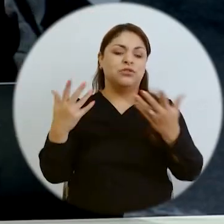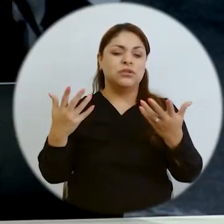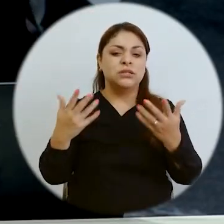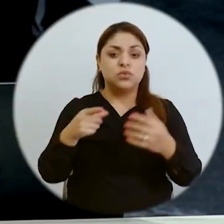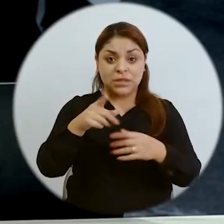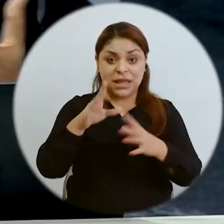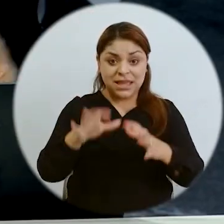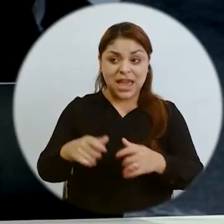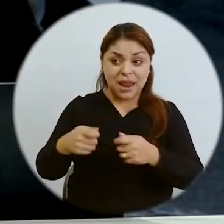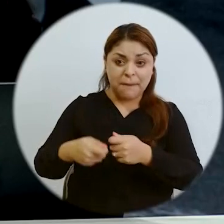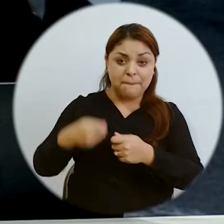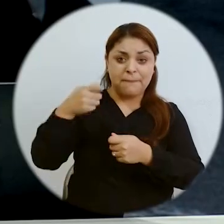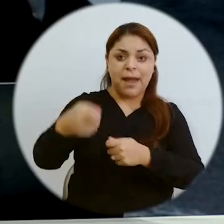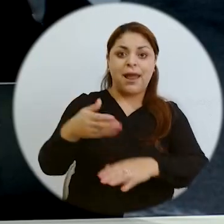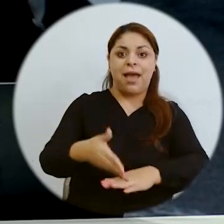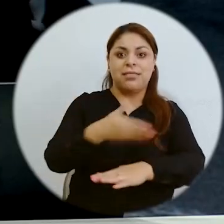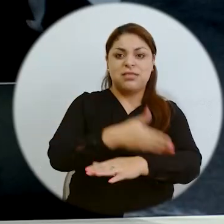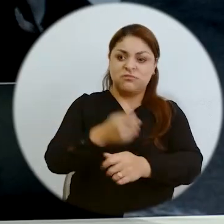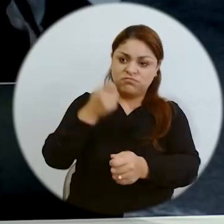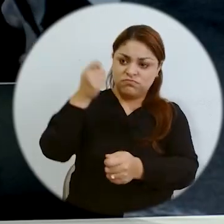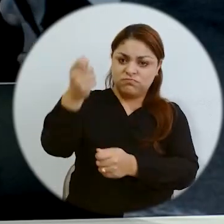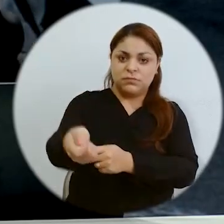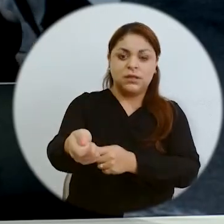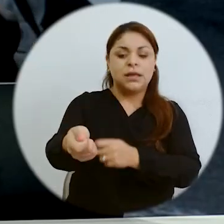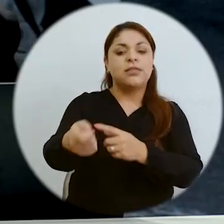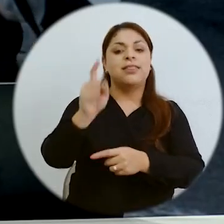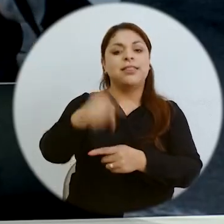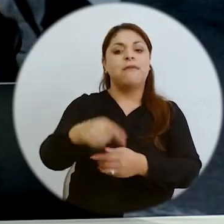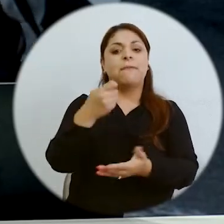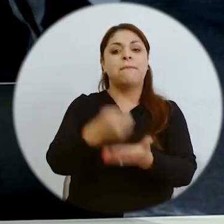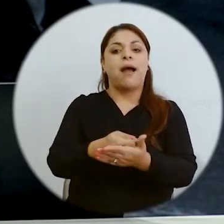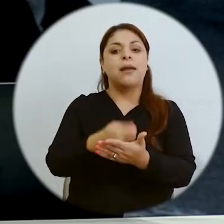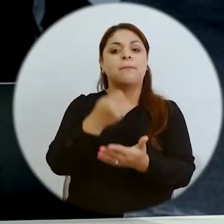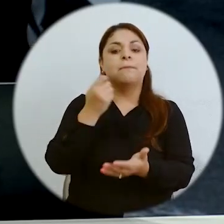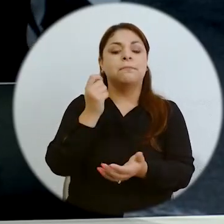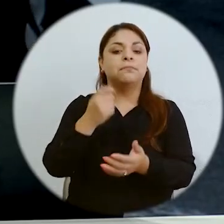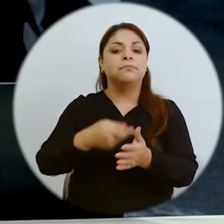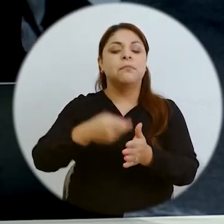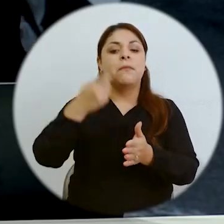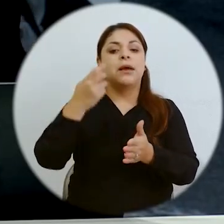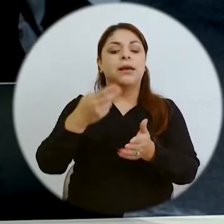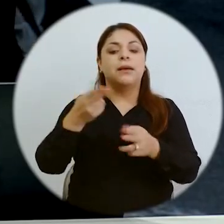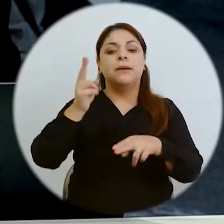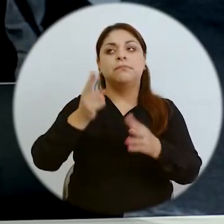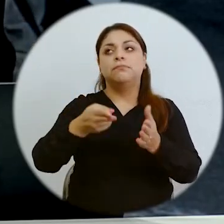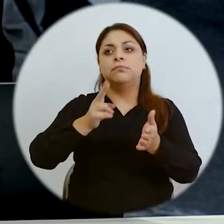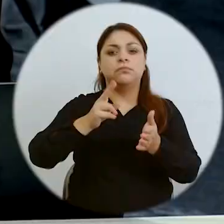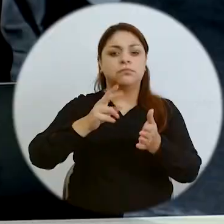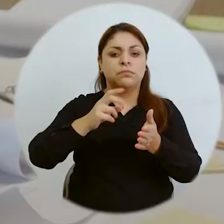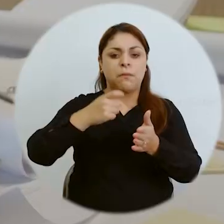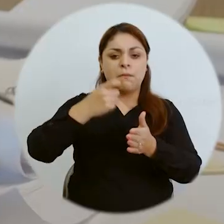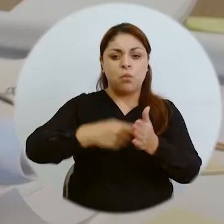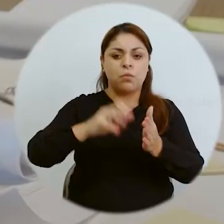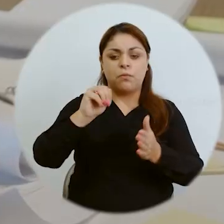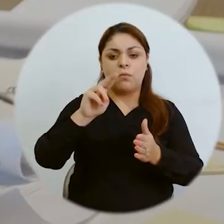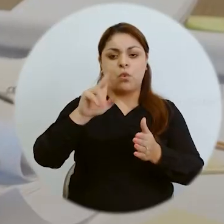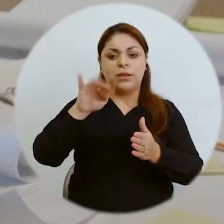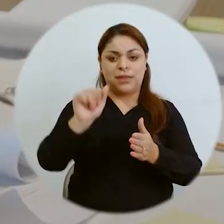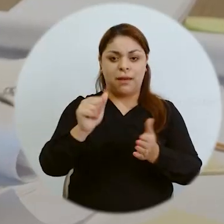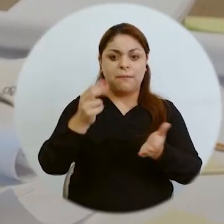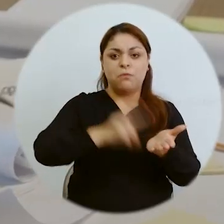abusivas. Usted contrata un crédito y la tasa no puede bajar de tanto, pero puede subir todo lo que sea. Tiene